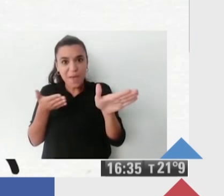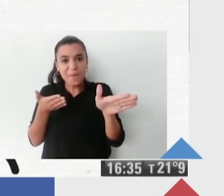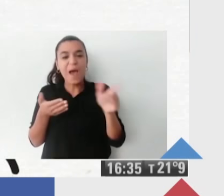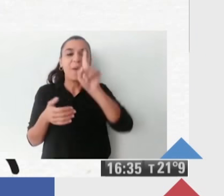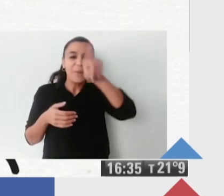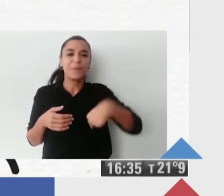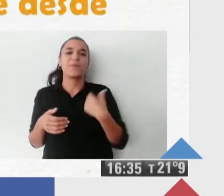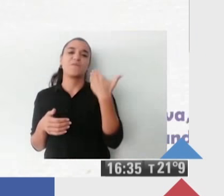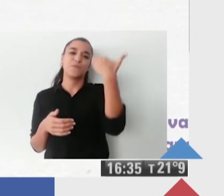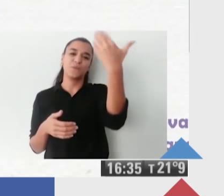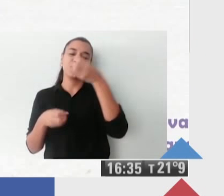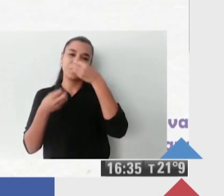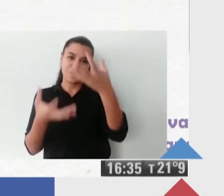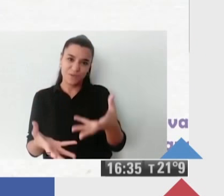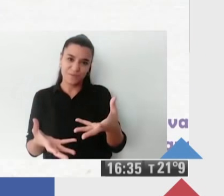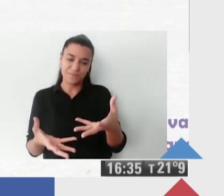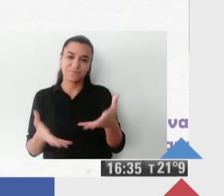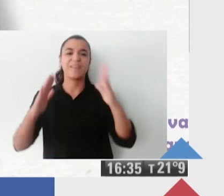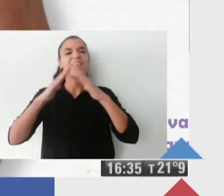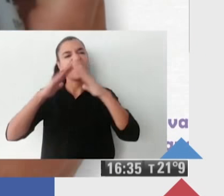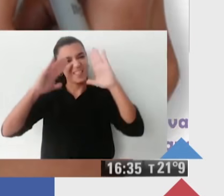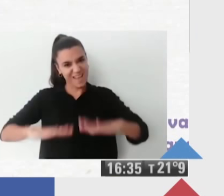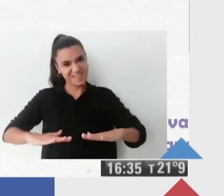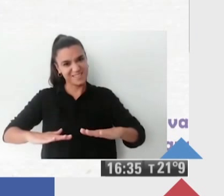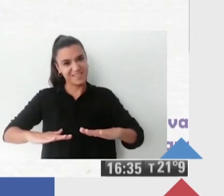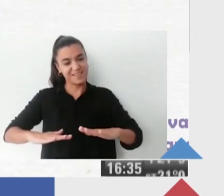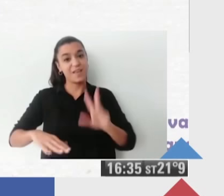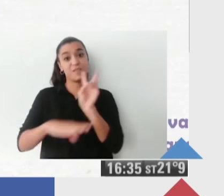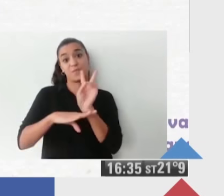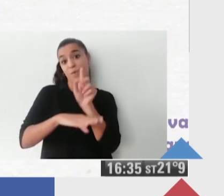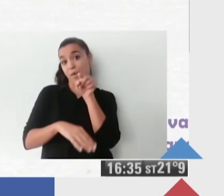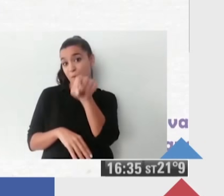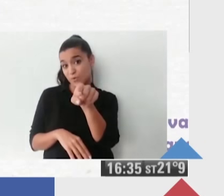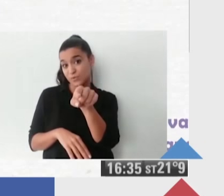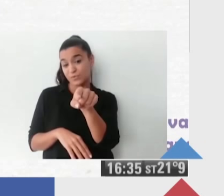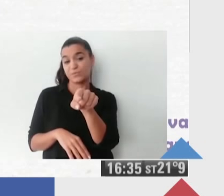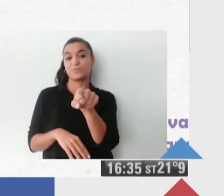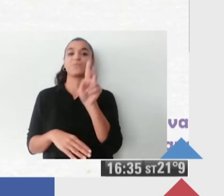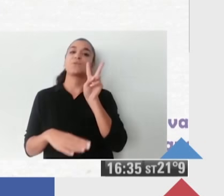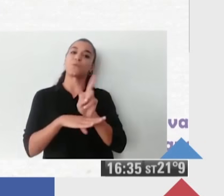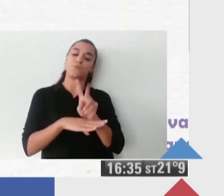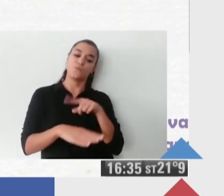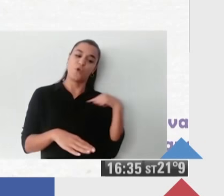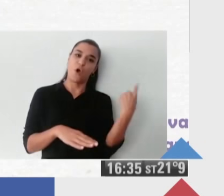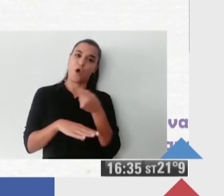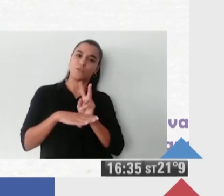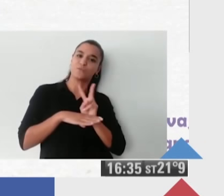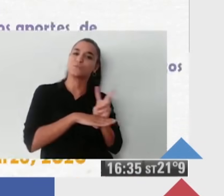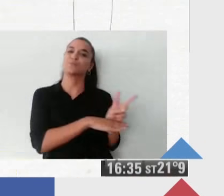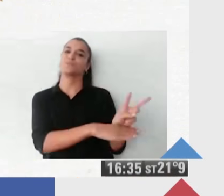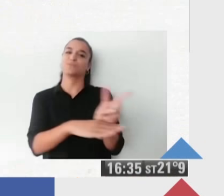para construir un futuro mejor. Quédate en casa para cuidarte a vos y cuidarnos entre